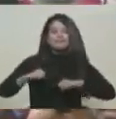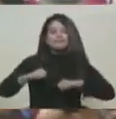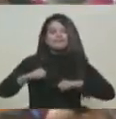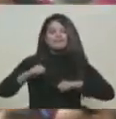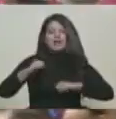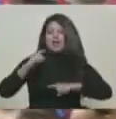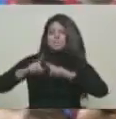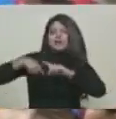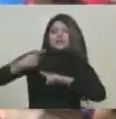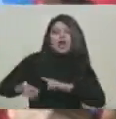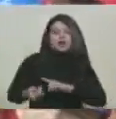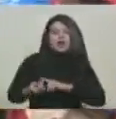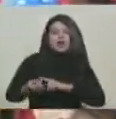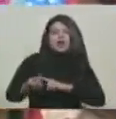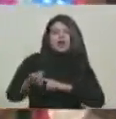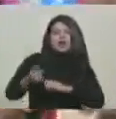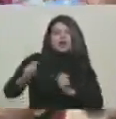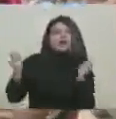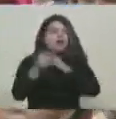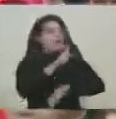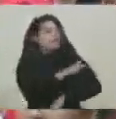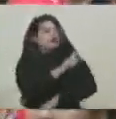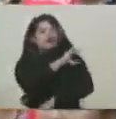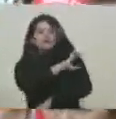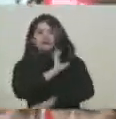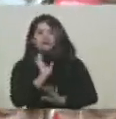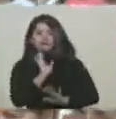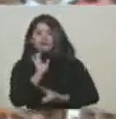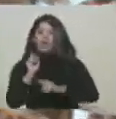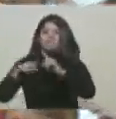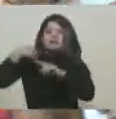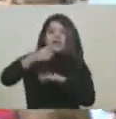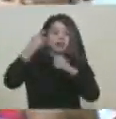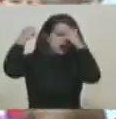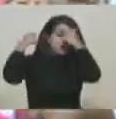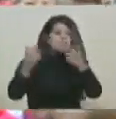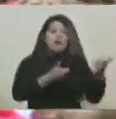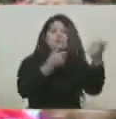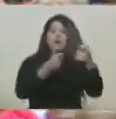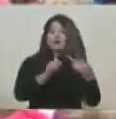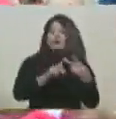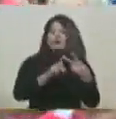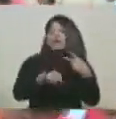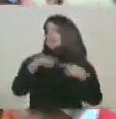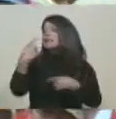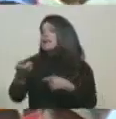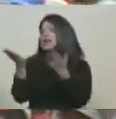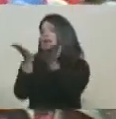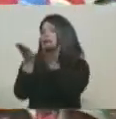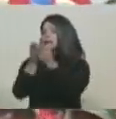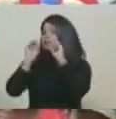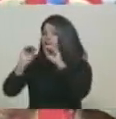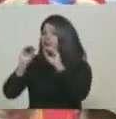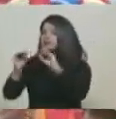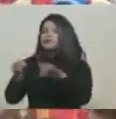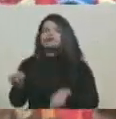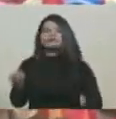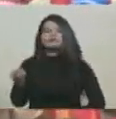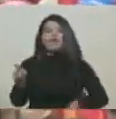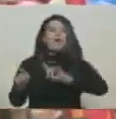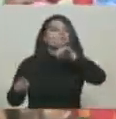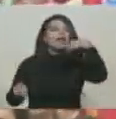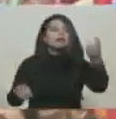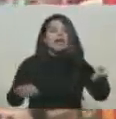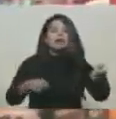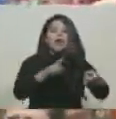Un día lo vemos de protección civil. Otro día de bombero. Un día dando clase en una escuela. Un día en